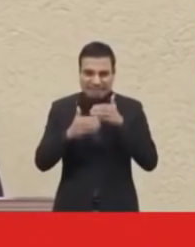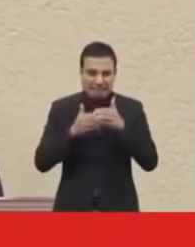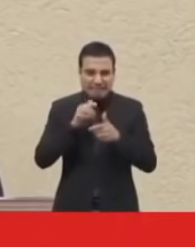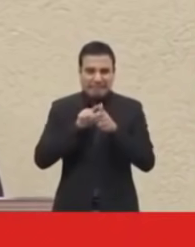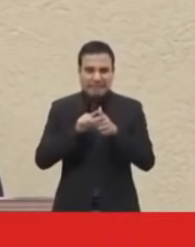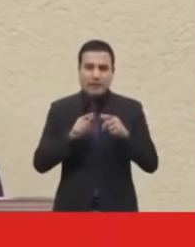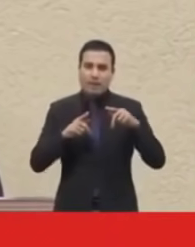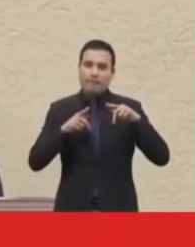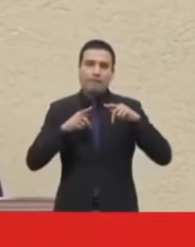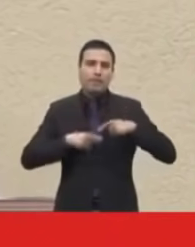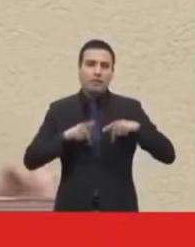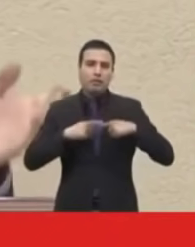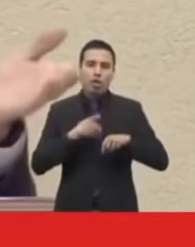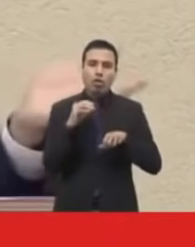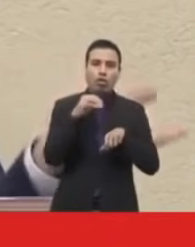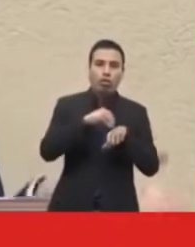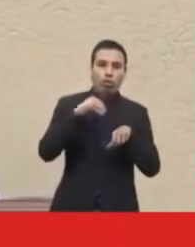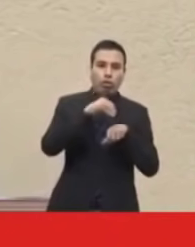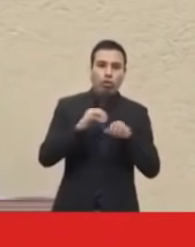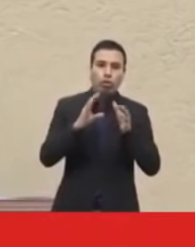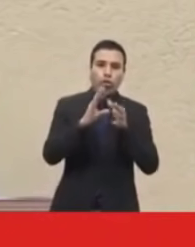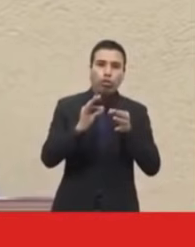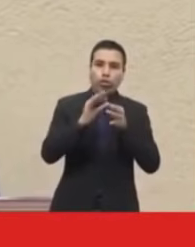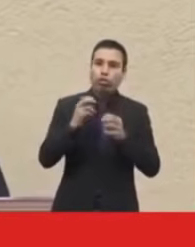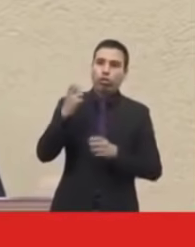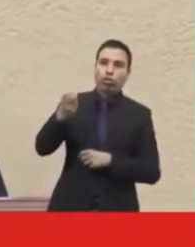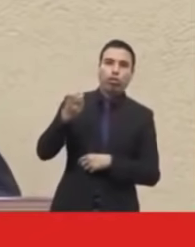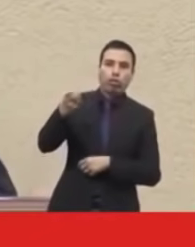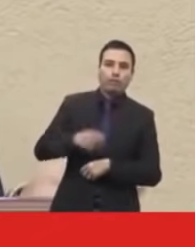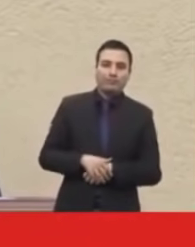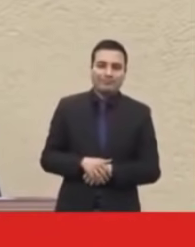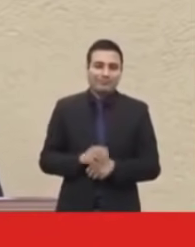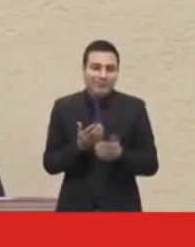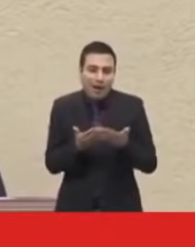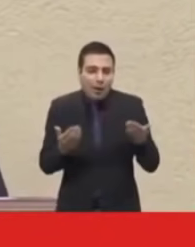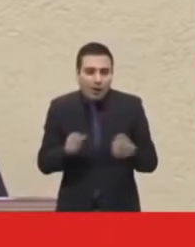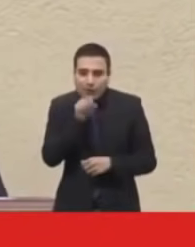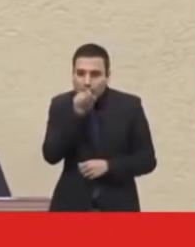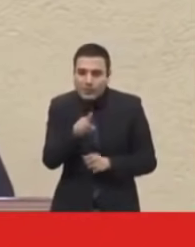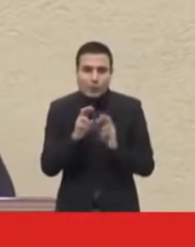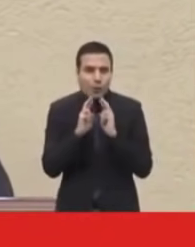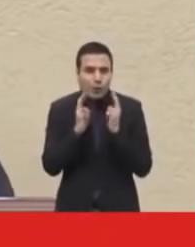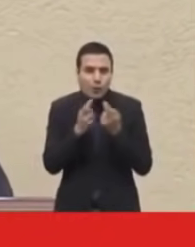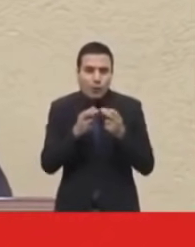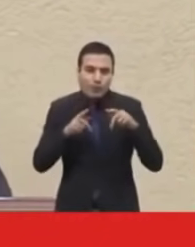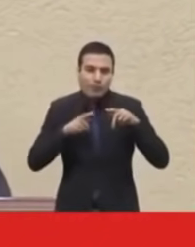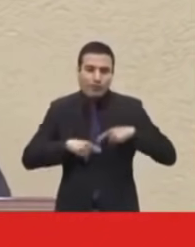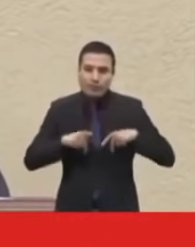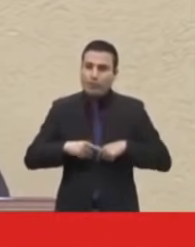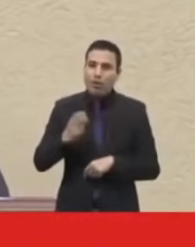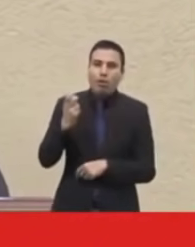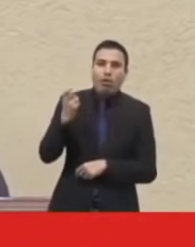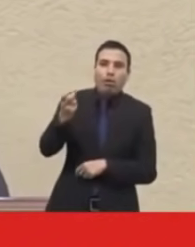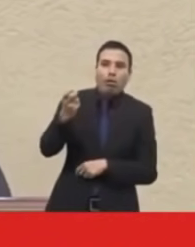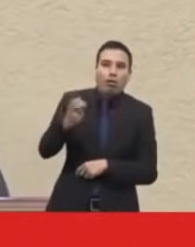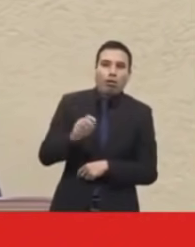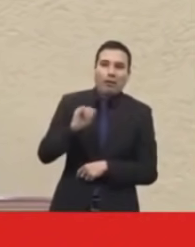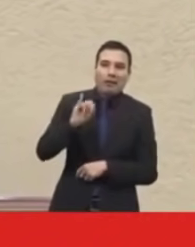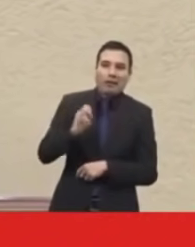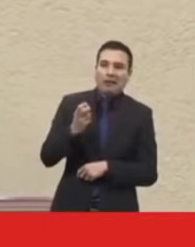que como hemos visto en esta sesión han tratado y tratan de construir una verdad alternativa